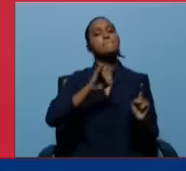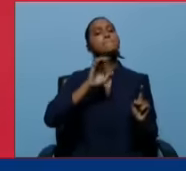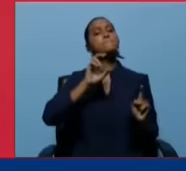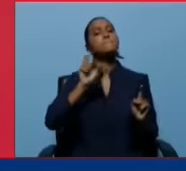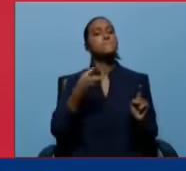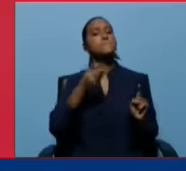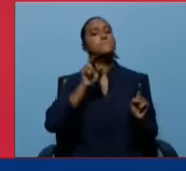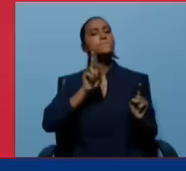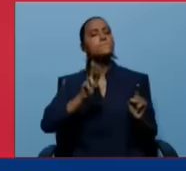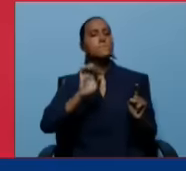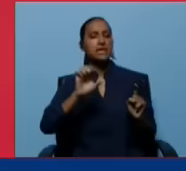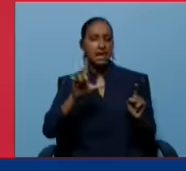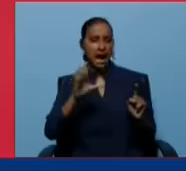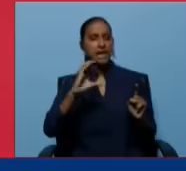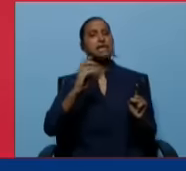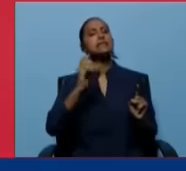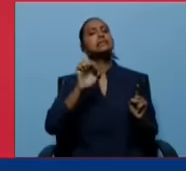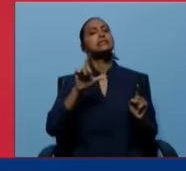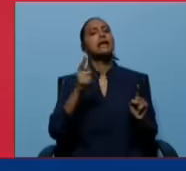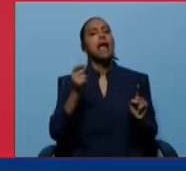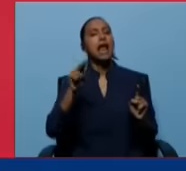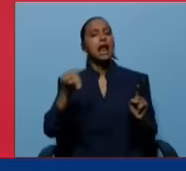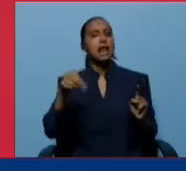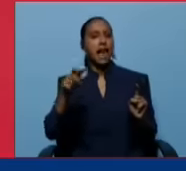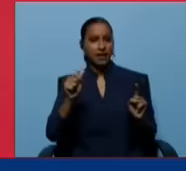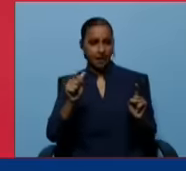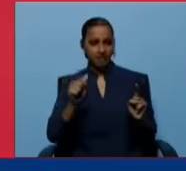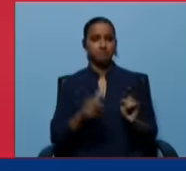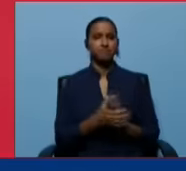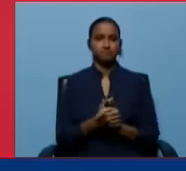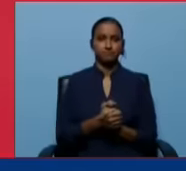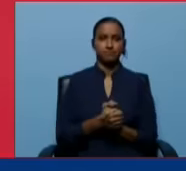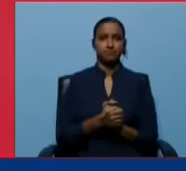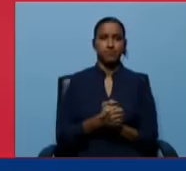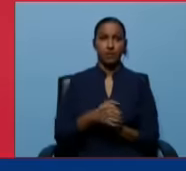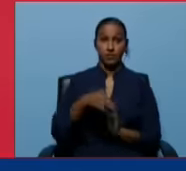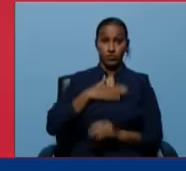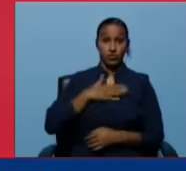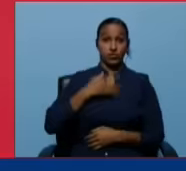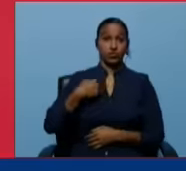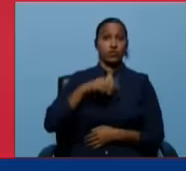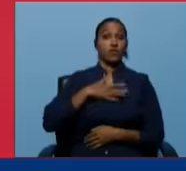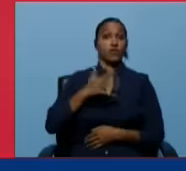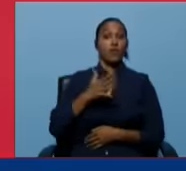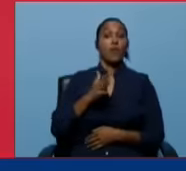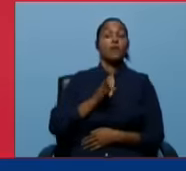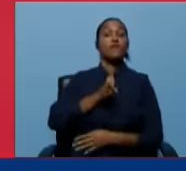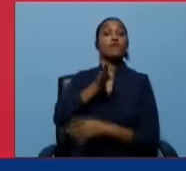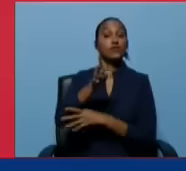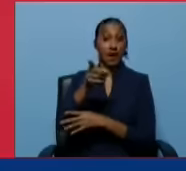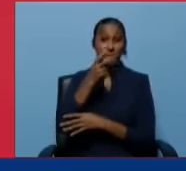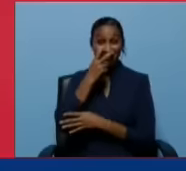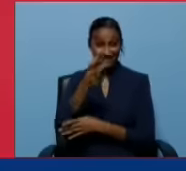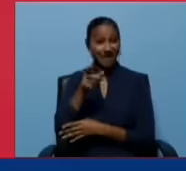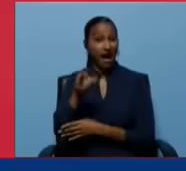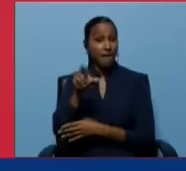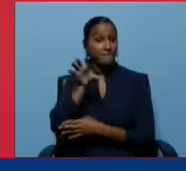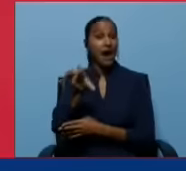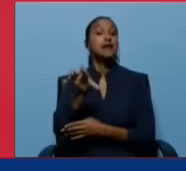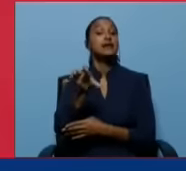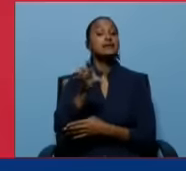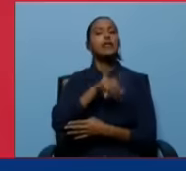él. Nos fuimos a Managua, allí estuvimos como 60 días en Managua, y desde